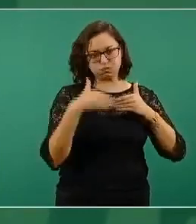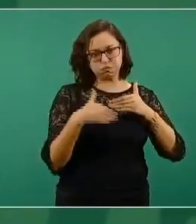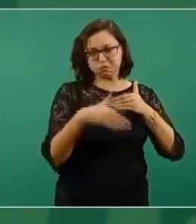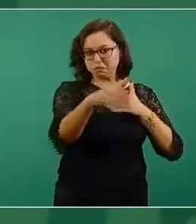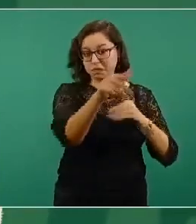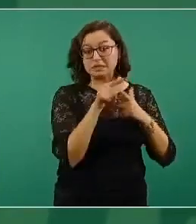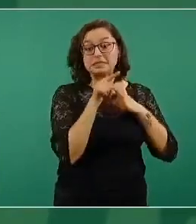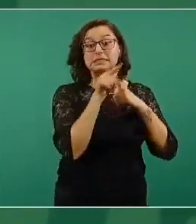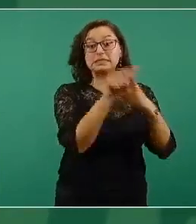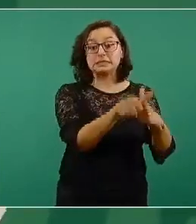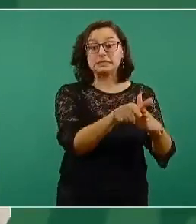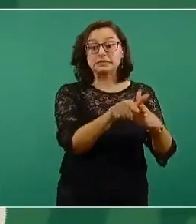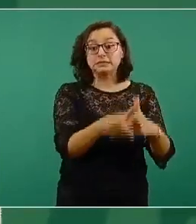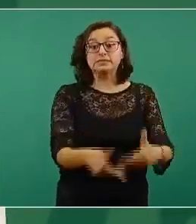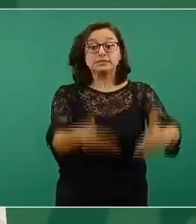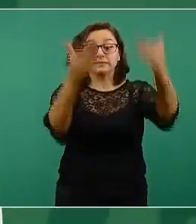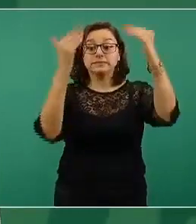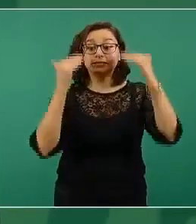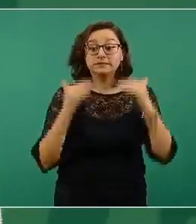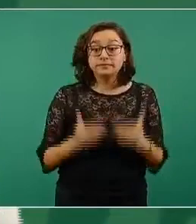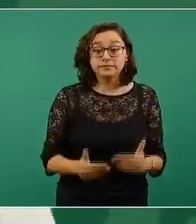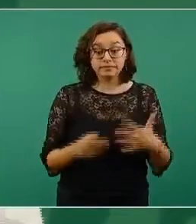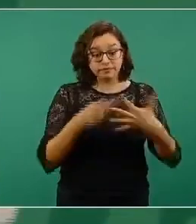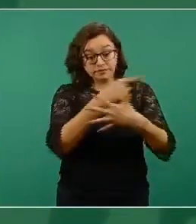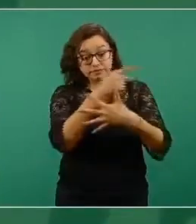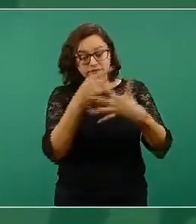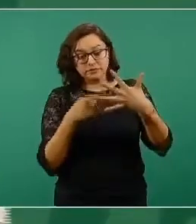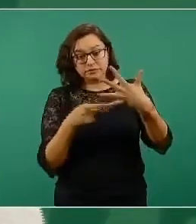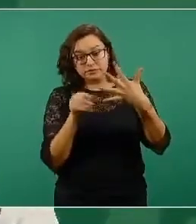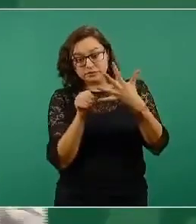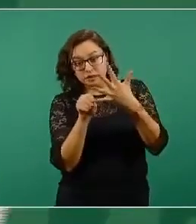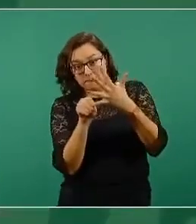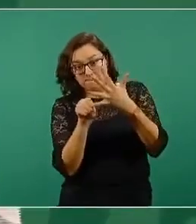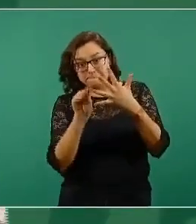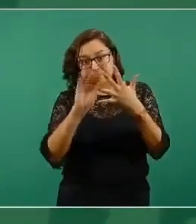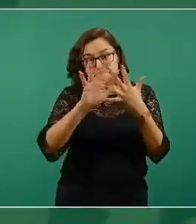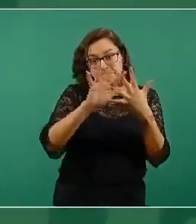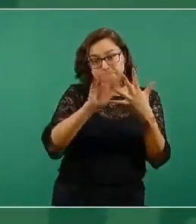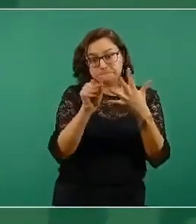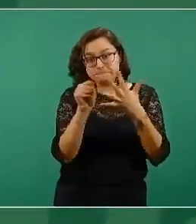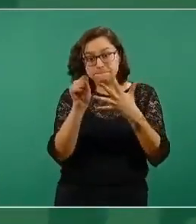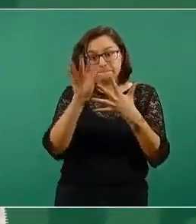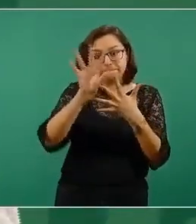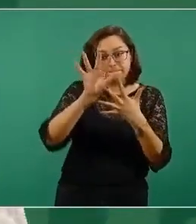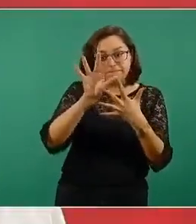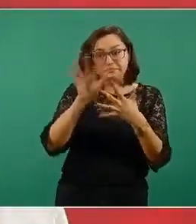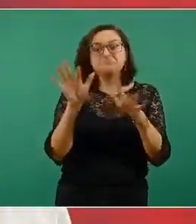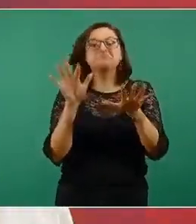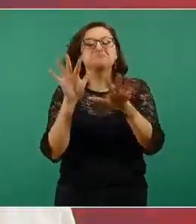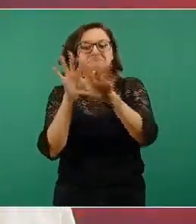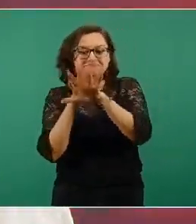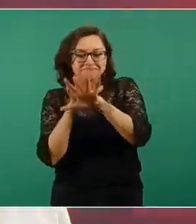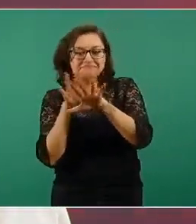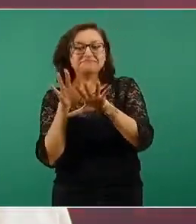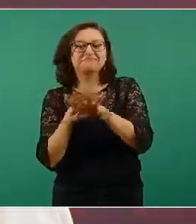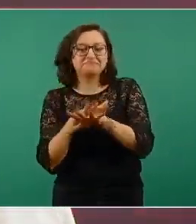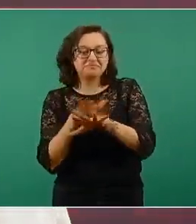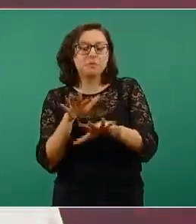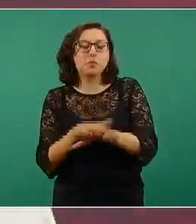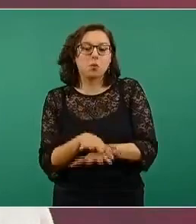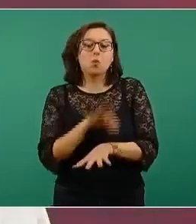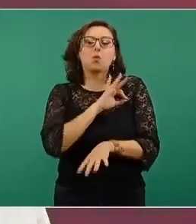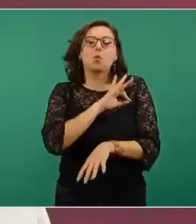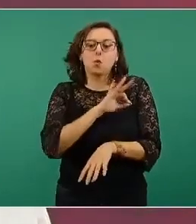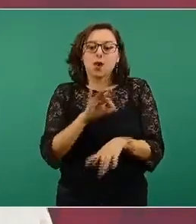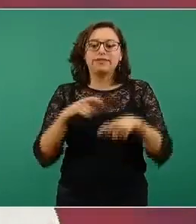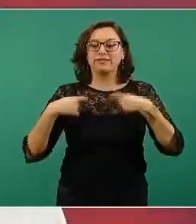tácticas son los distintos componentes que pueden ser cambiantes de acuerdo a la realidad que van apareciendo en